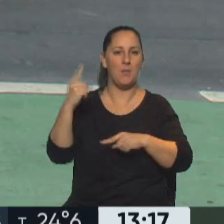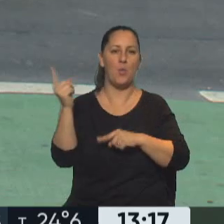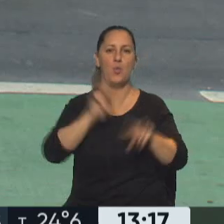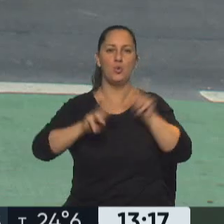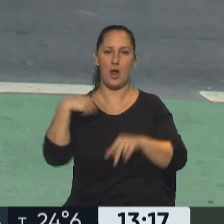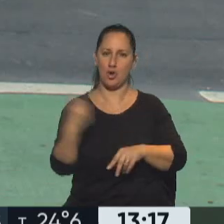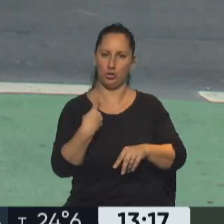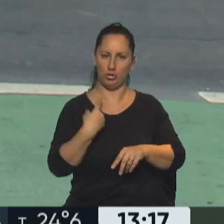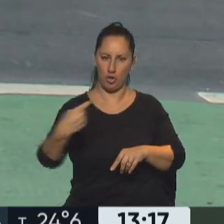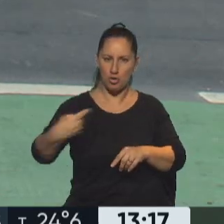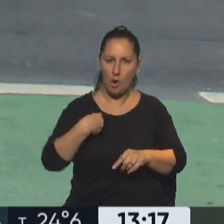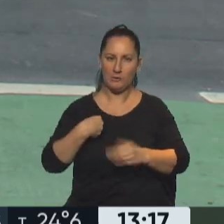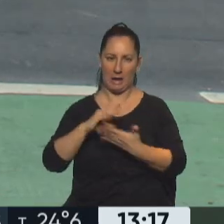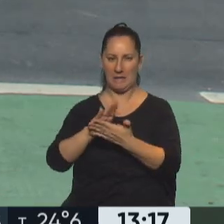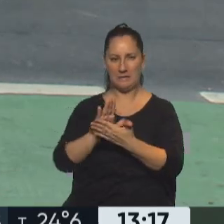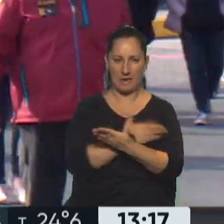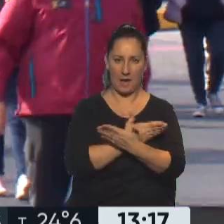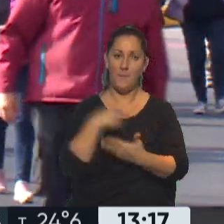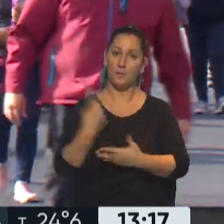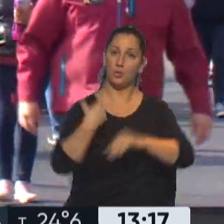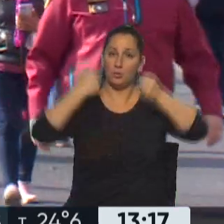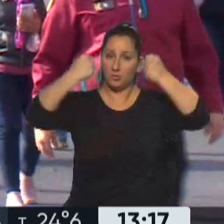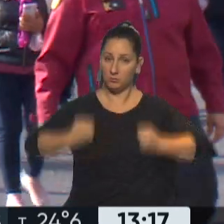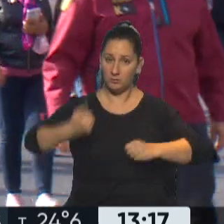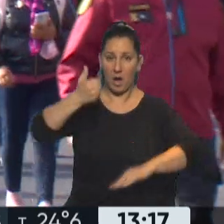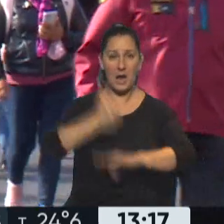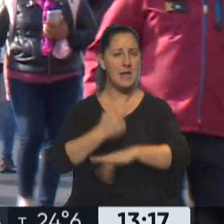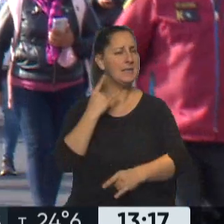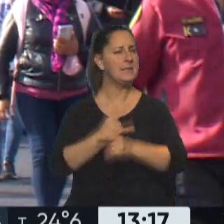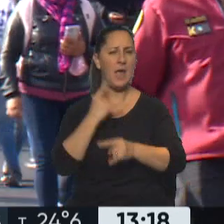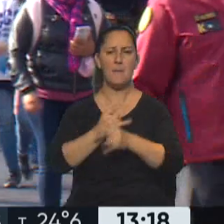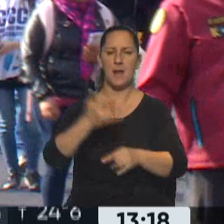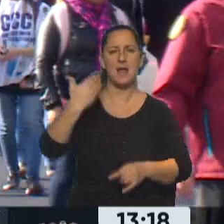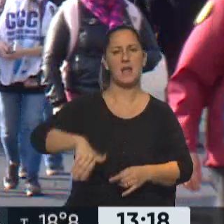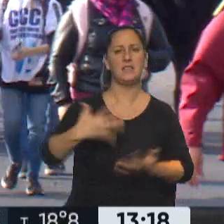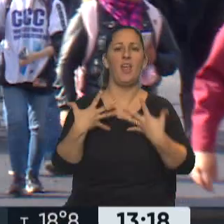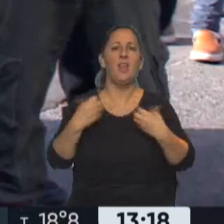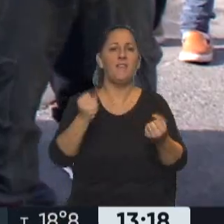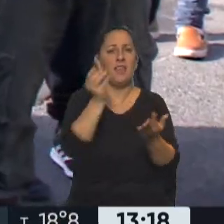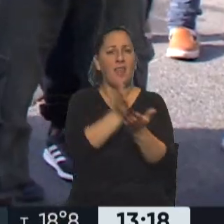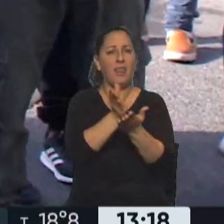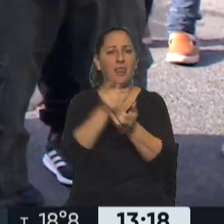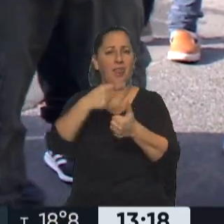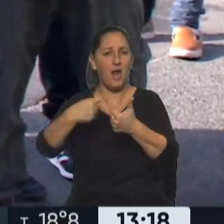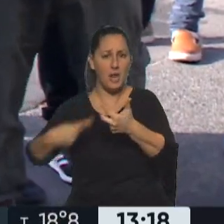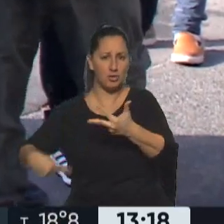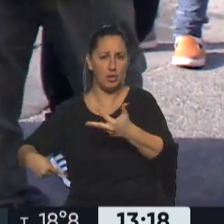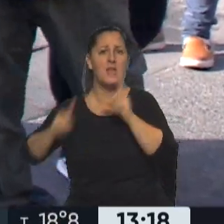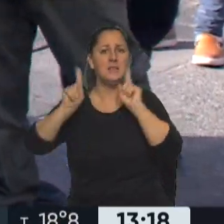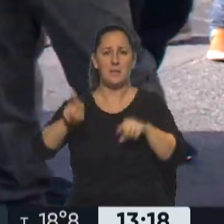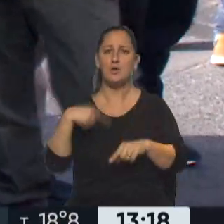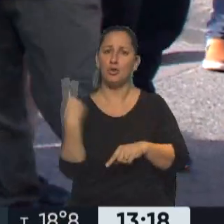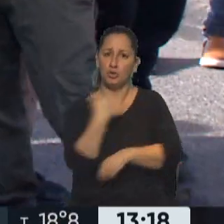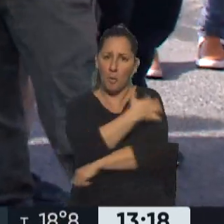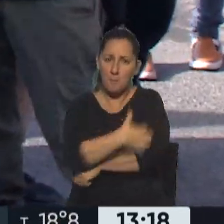para sacarnos del medio, y venimos a contestarles también que siempre vamos a estar en la calle defendiendo nuestro derecho, pero también tenemos derecho los